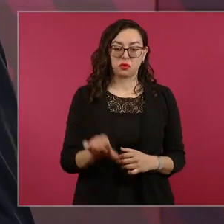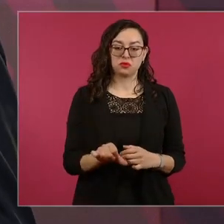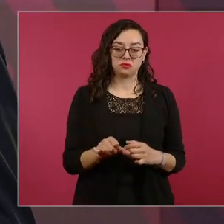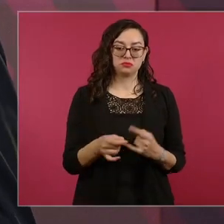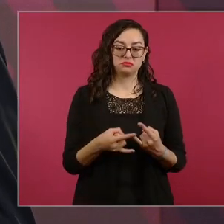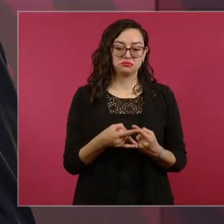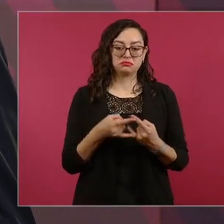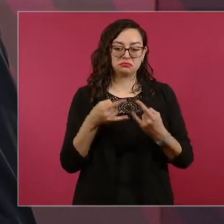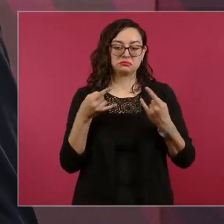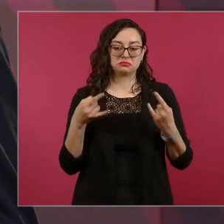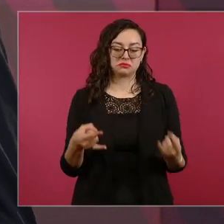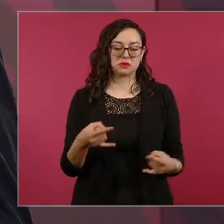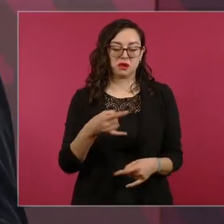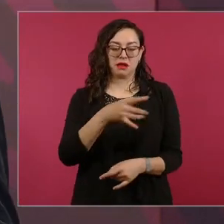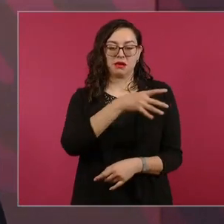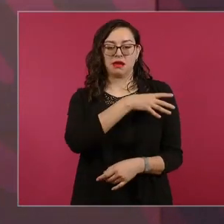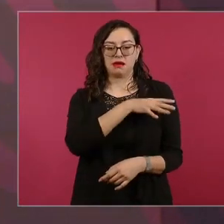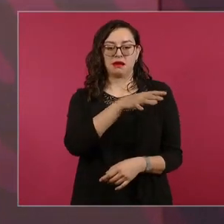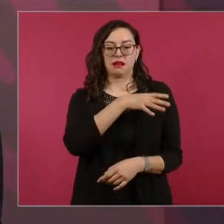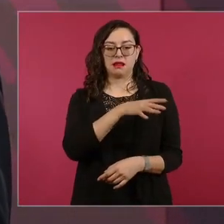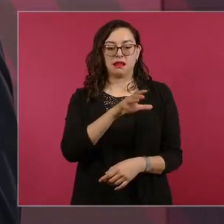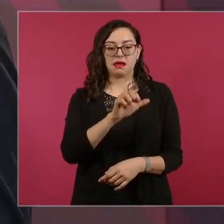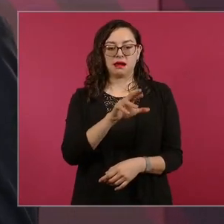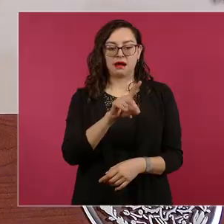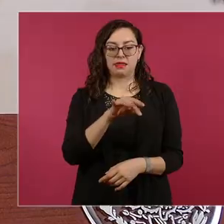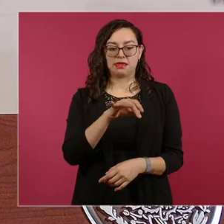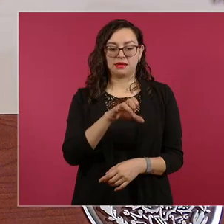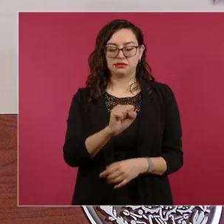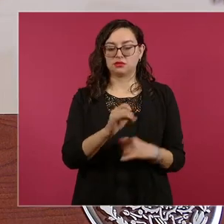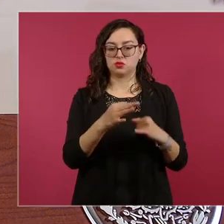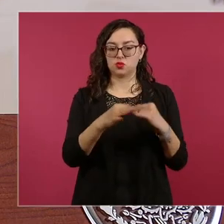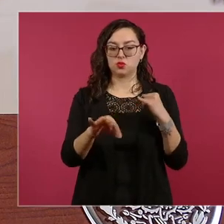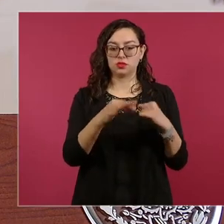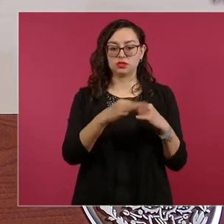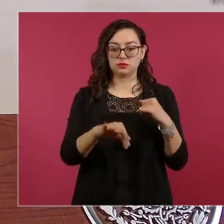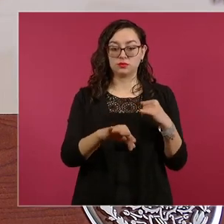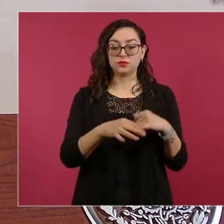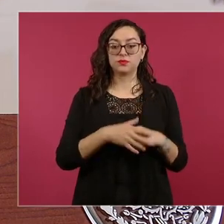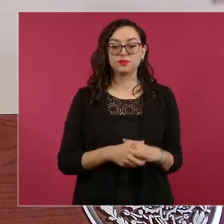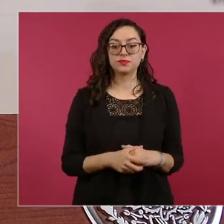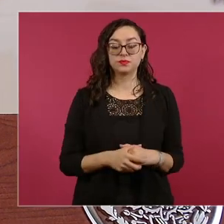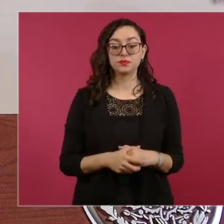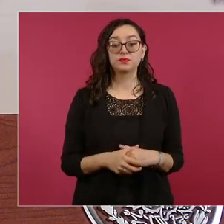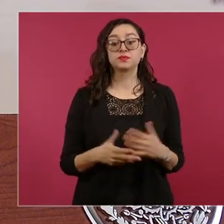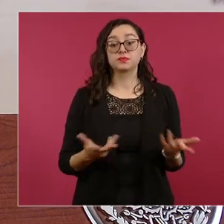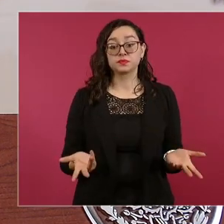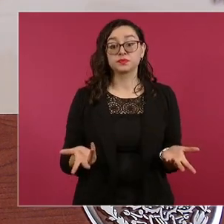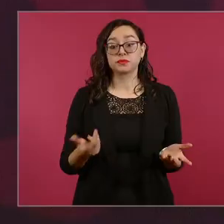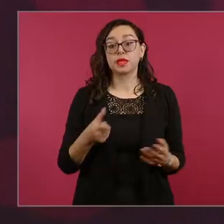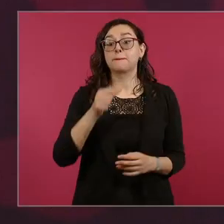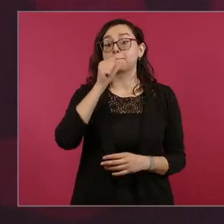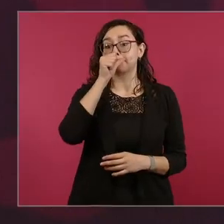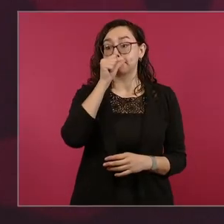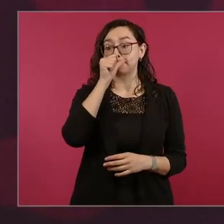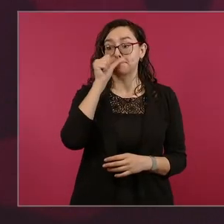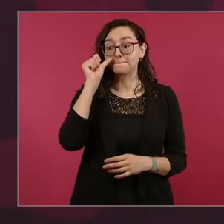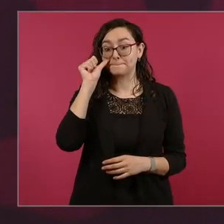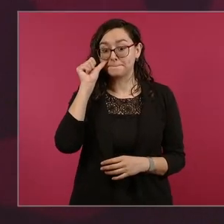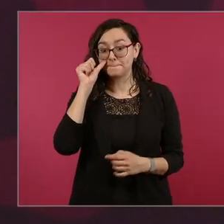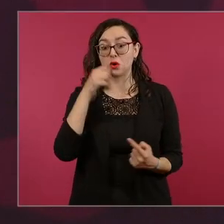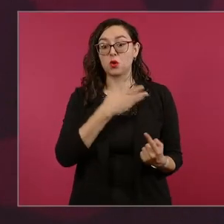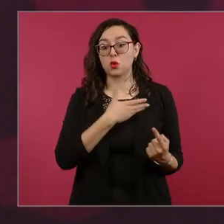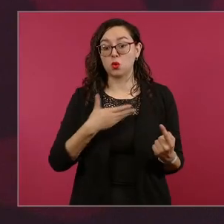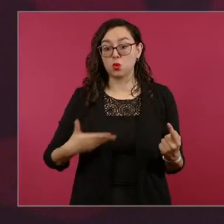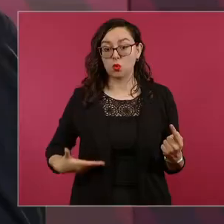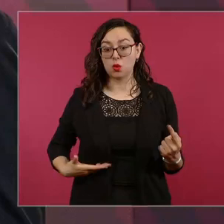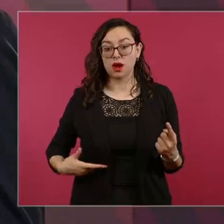como igual que en el caso del presidente Juárez y del presidente Madero es más